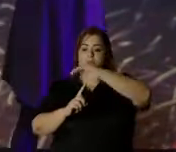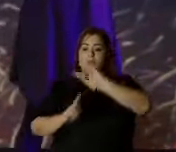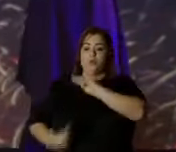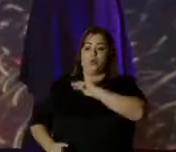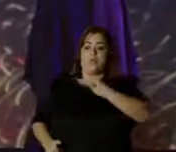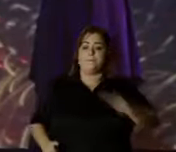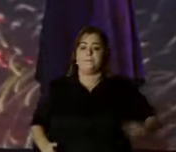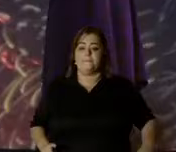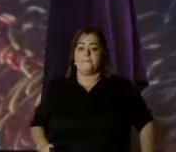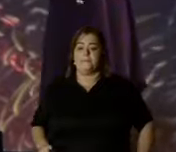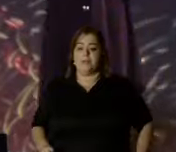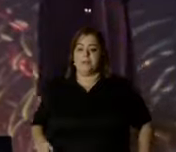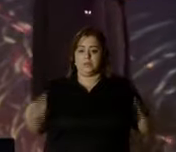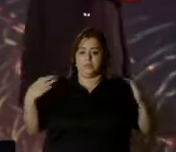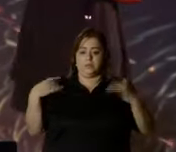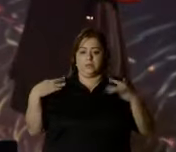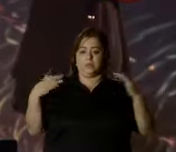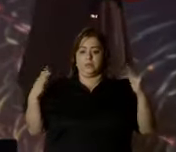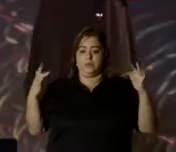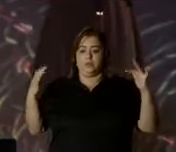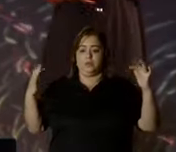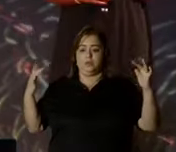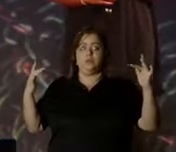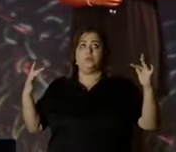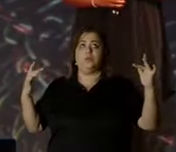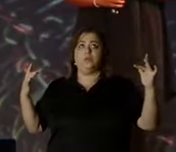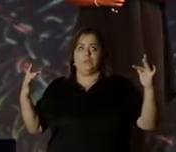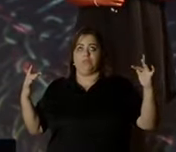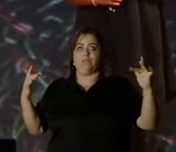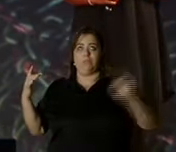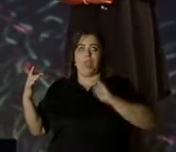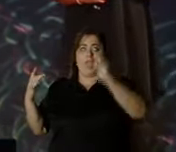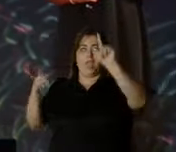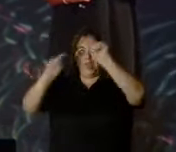Shera baba. Ella viene a recibir a Cristo.